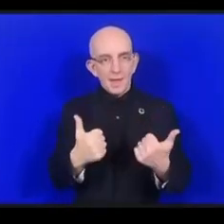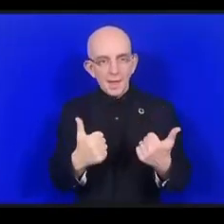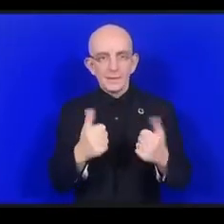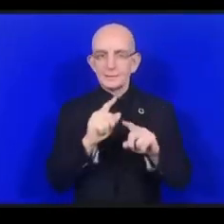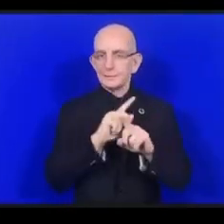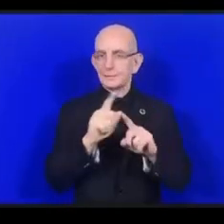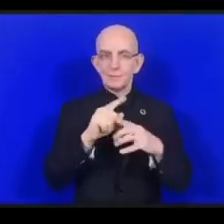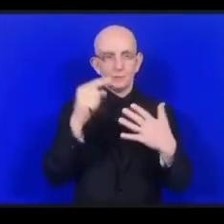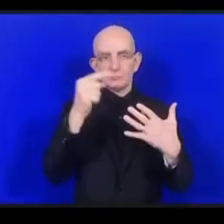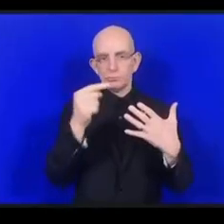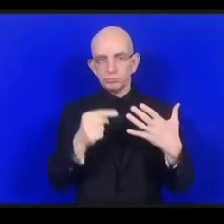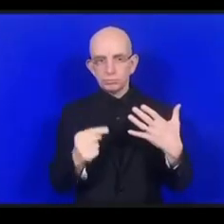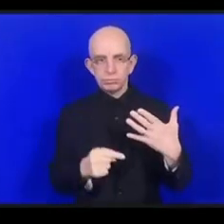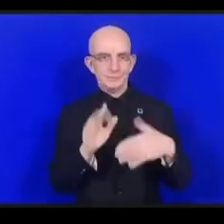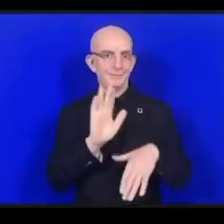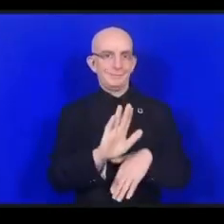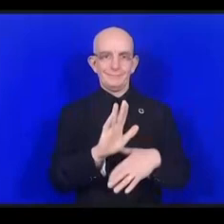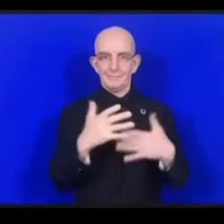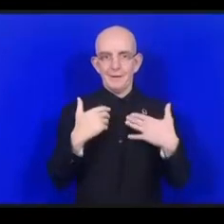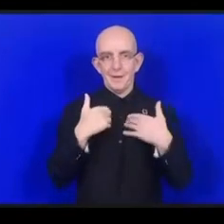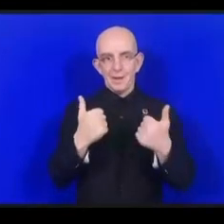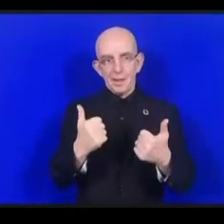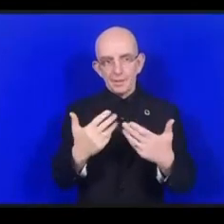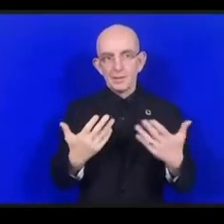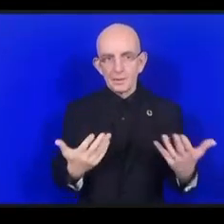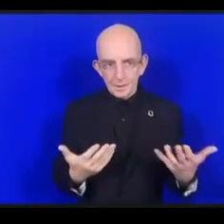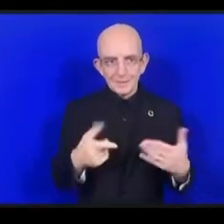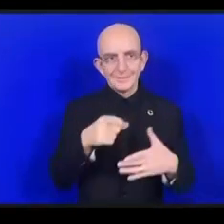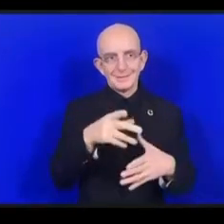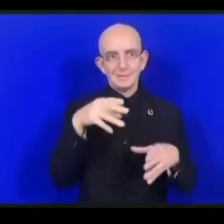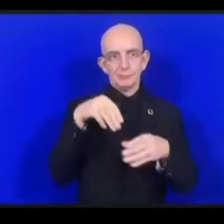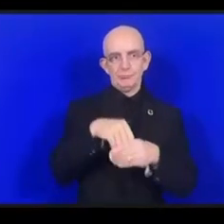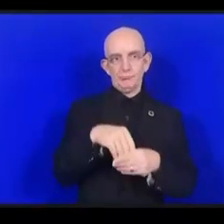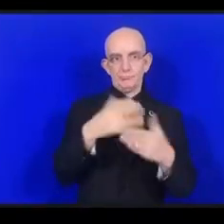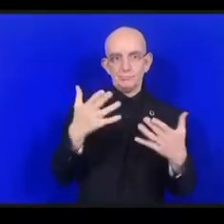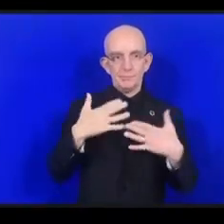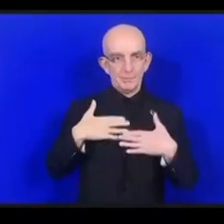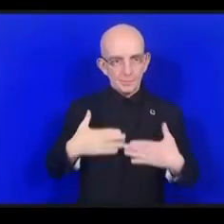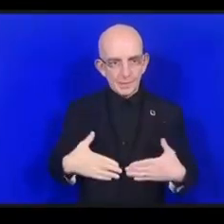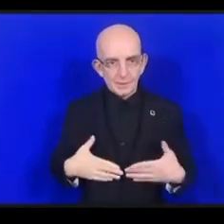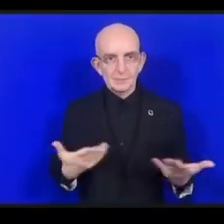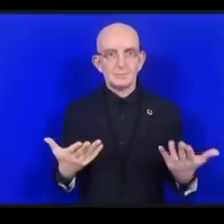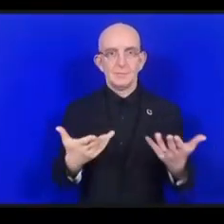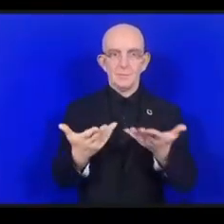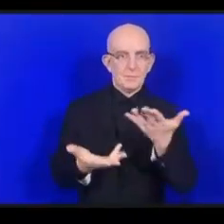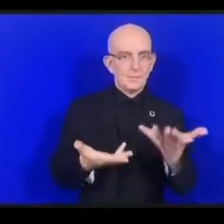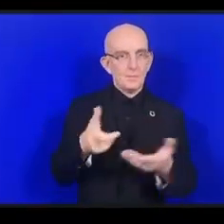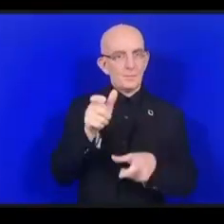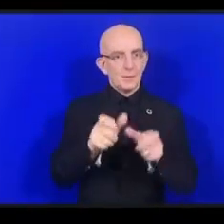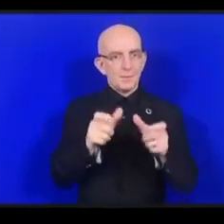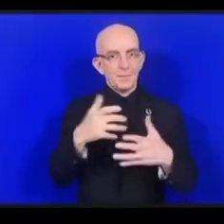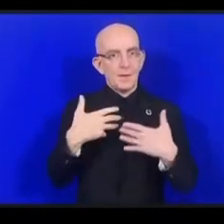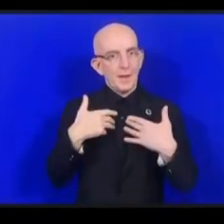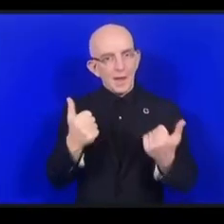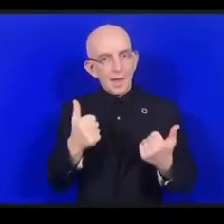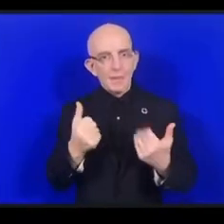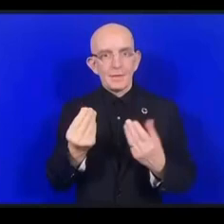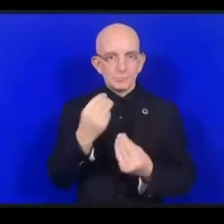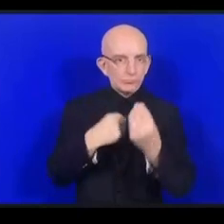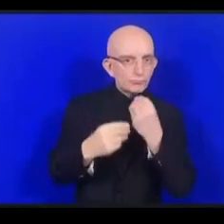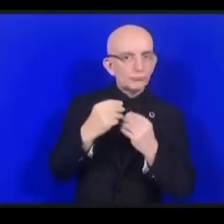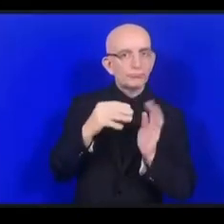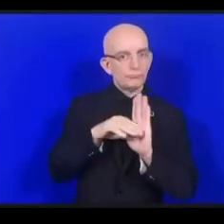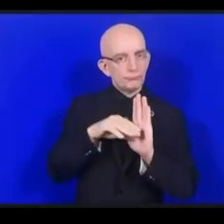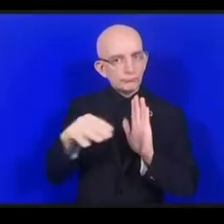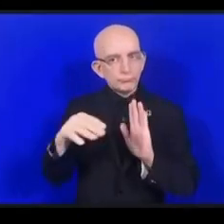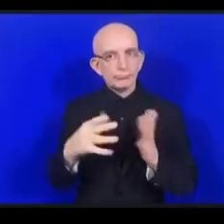relacionadas con la salud implantes cosas que mejoran la salud el agua potable la el